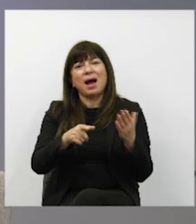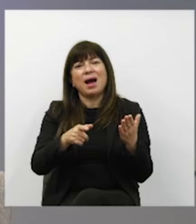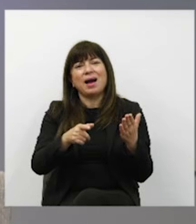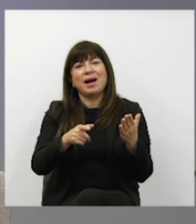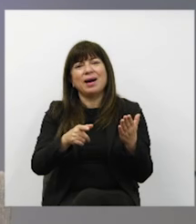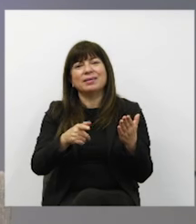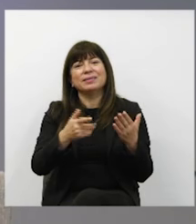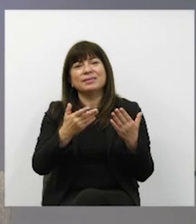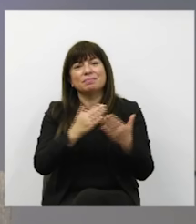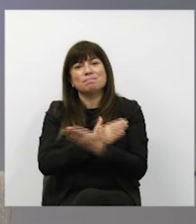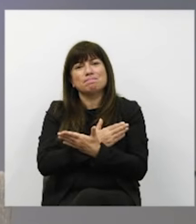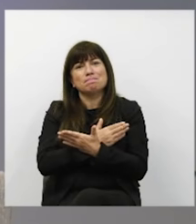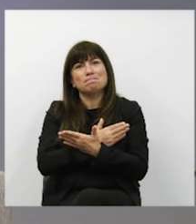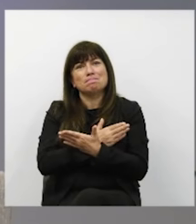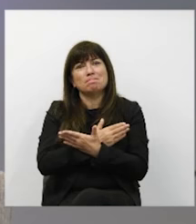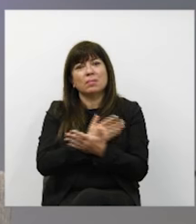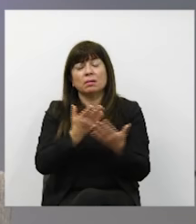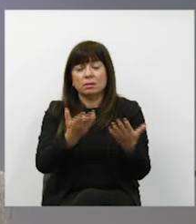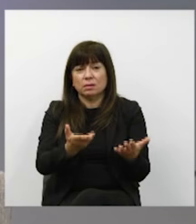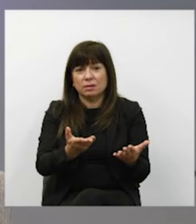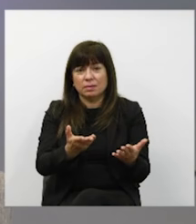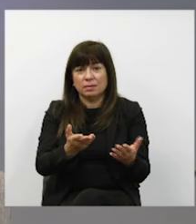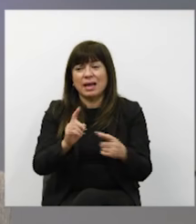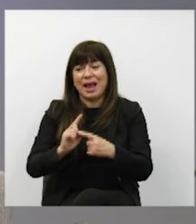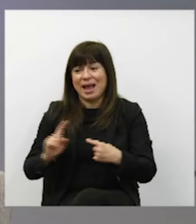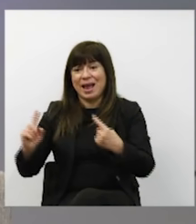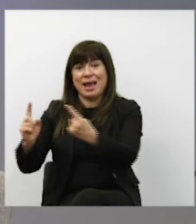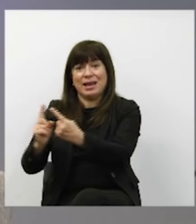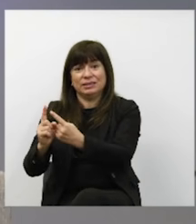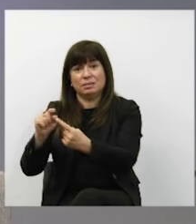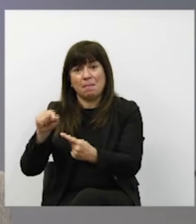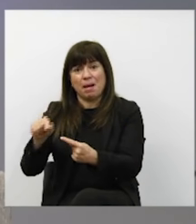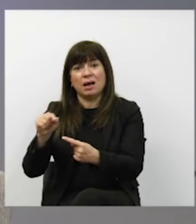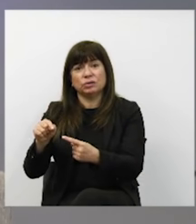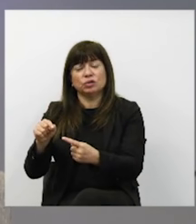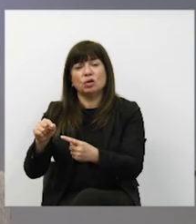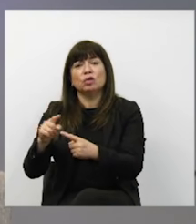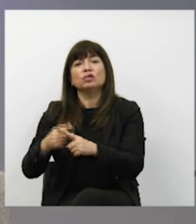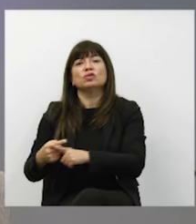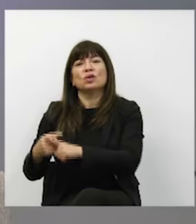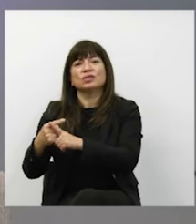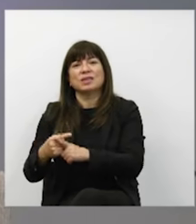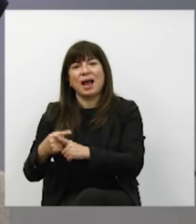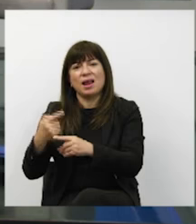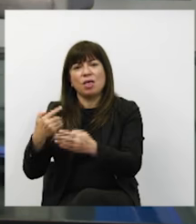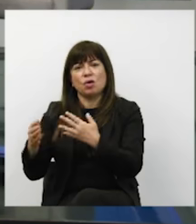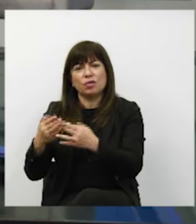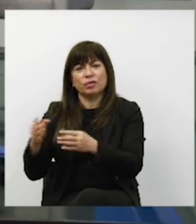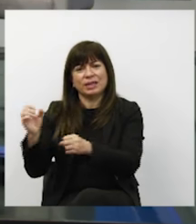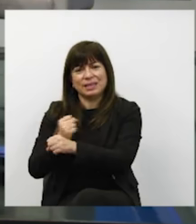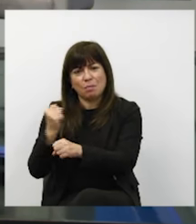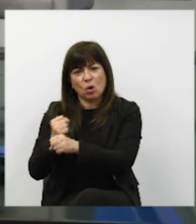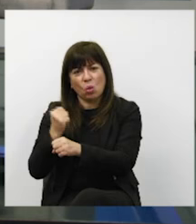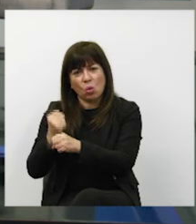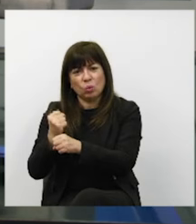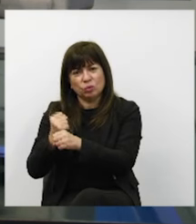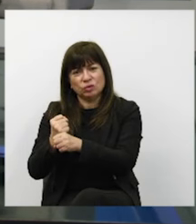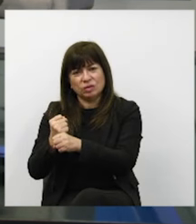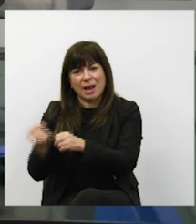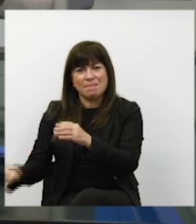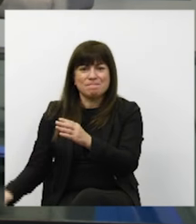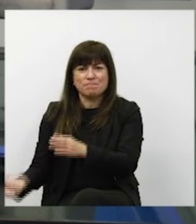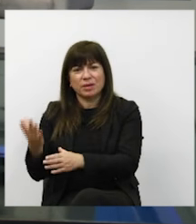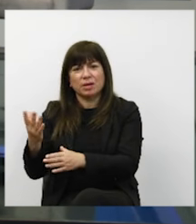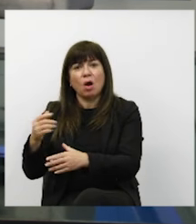Y, por ejemplo, en países anglosajones se han creado estos espacios que son los consejos económicos social, donde se produce en el fondo la convergencia de